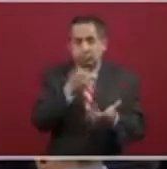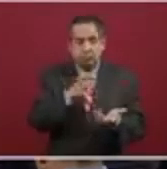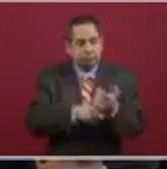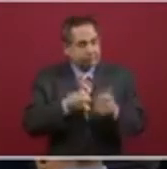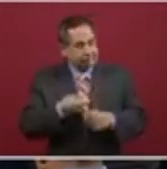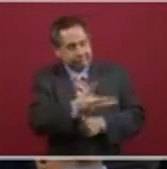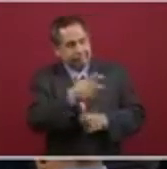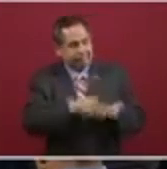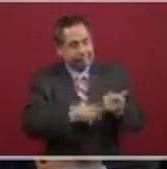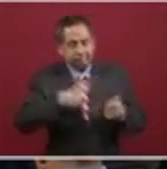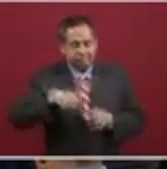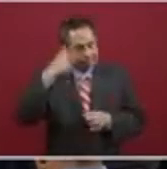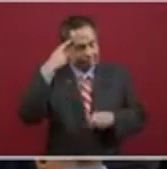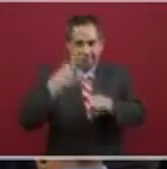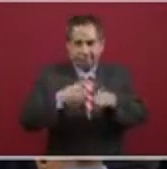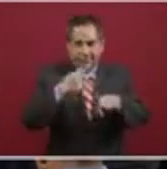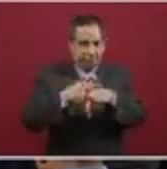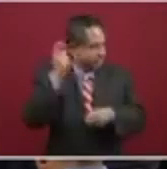enfermedad.